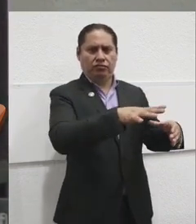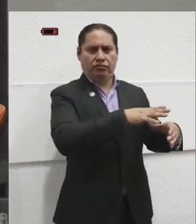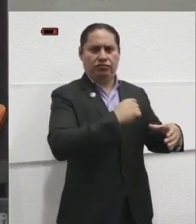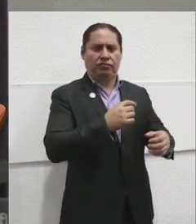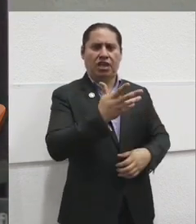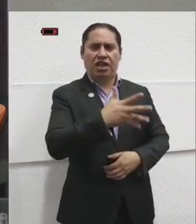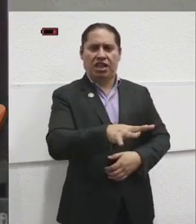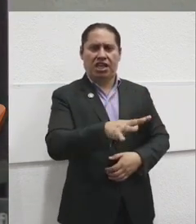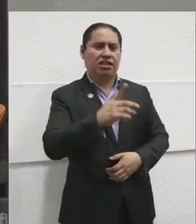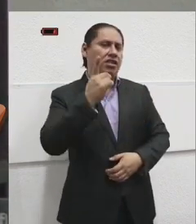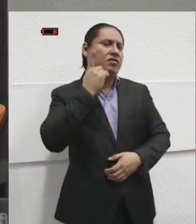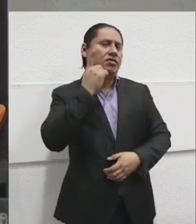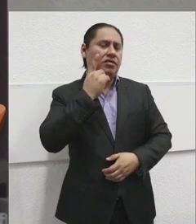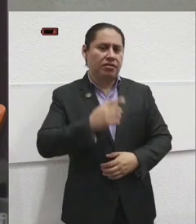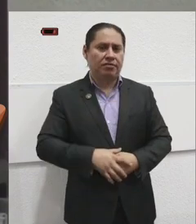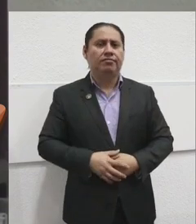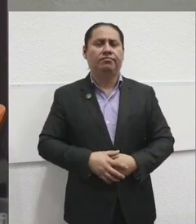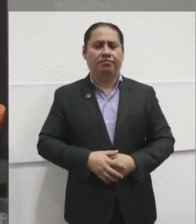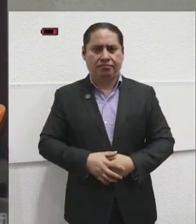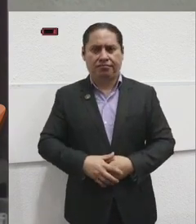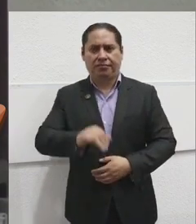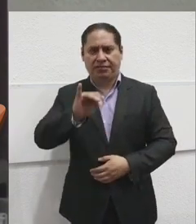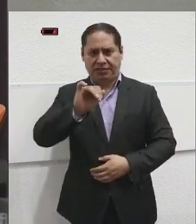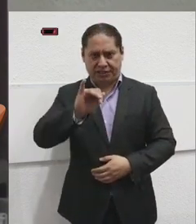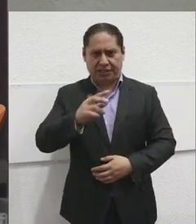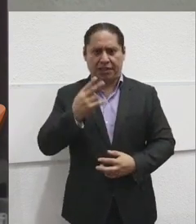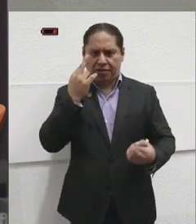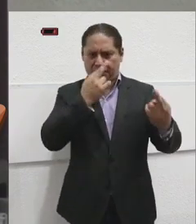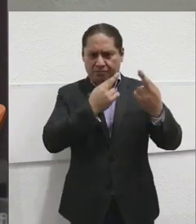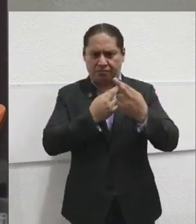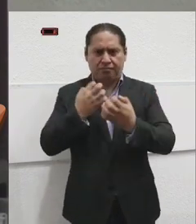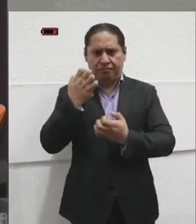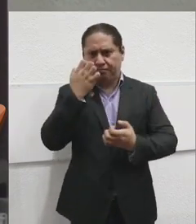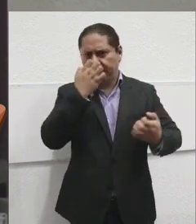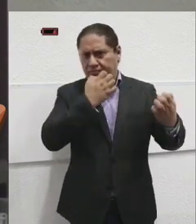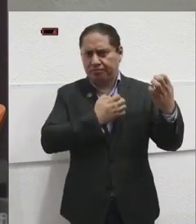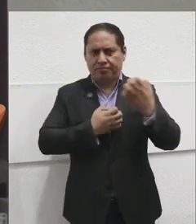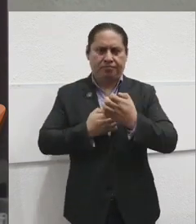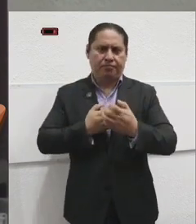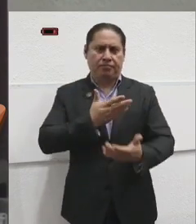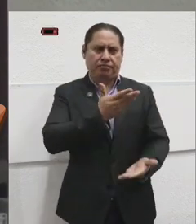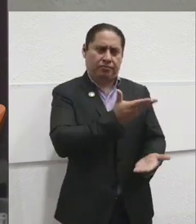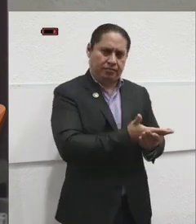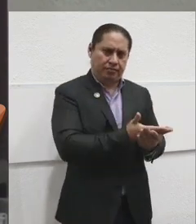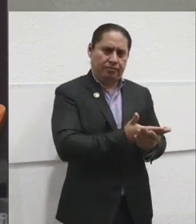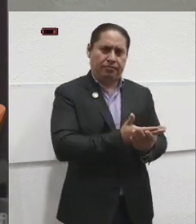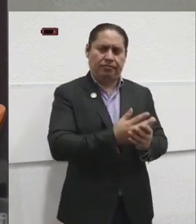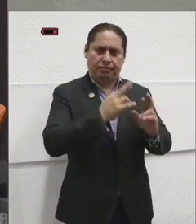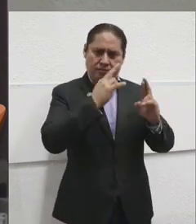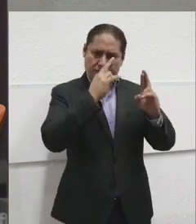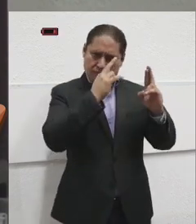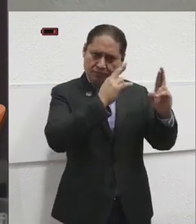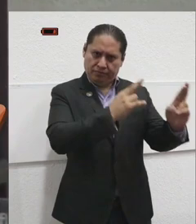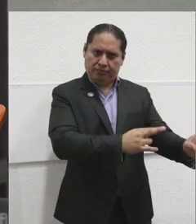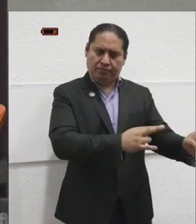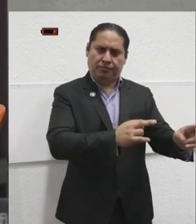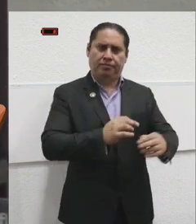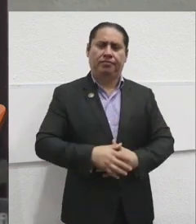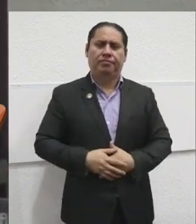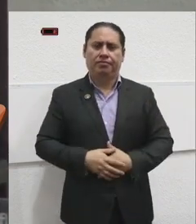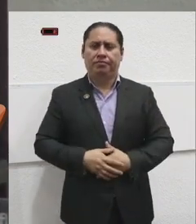y legisladores, van a estar en esta revisión. Y les solicito de nuevo, de manera respetuosa,